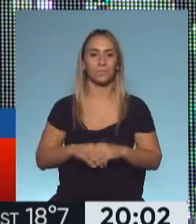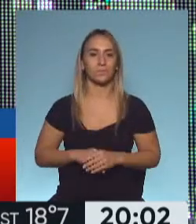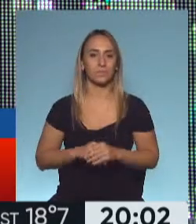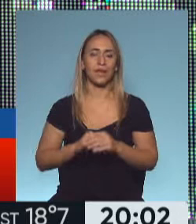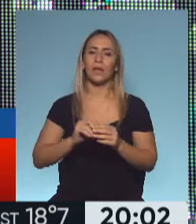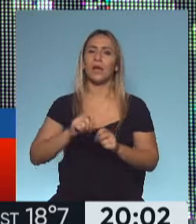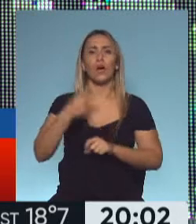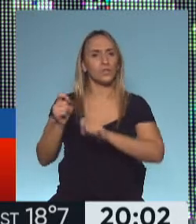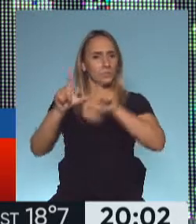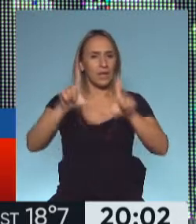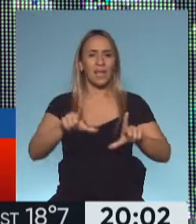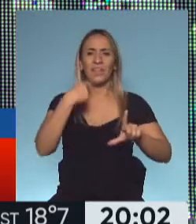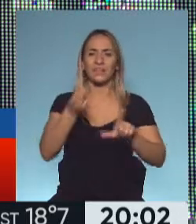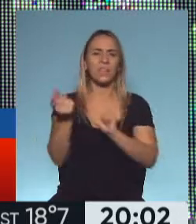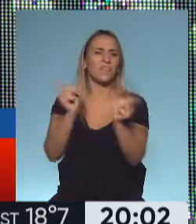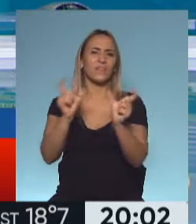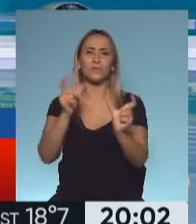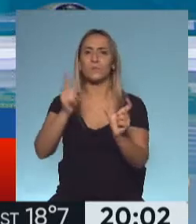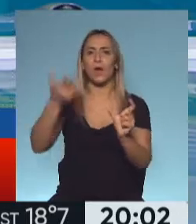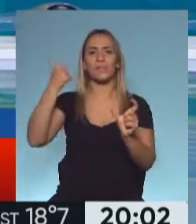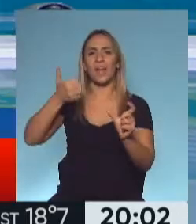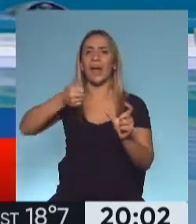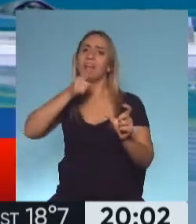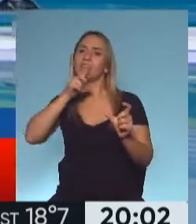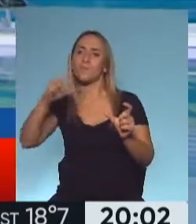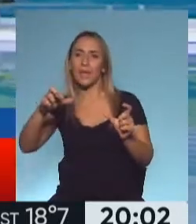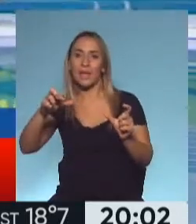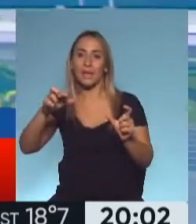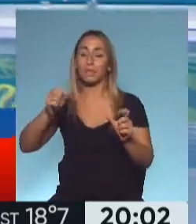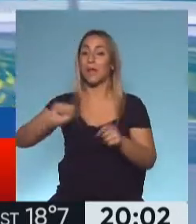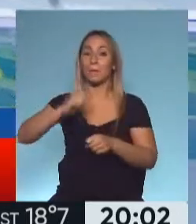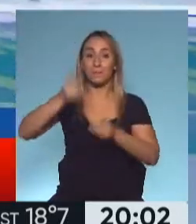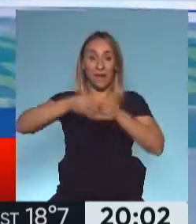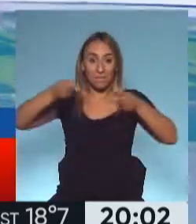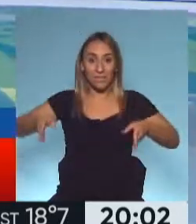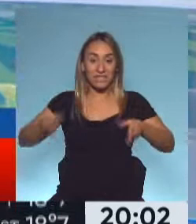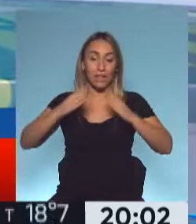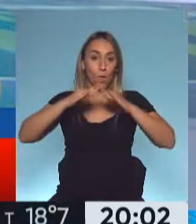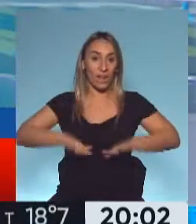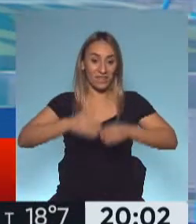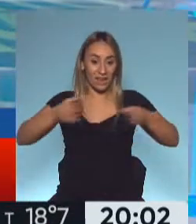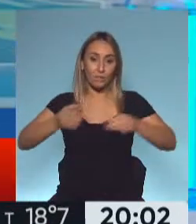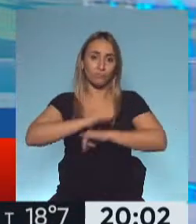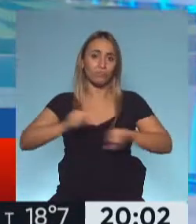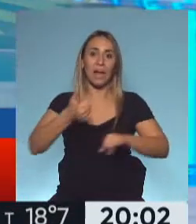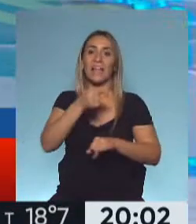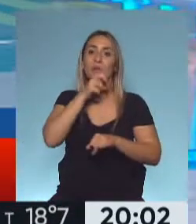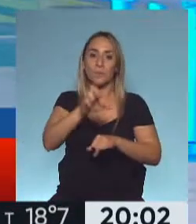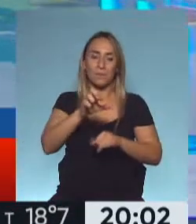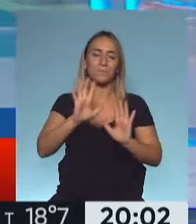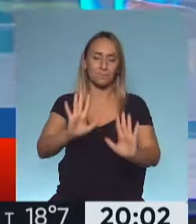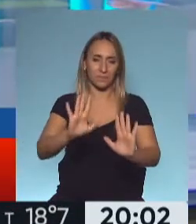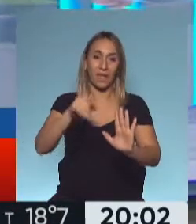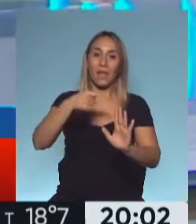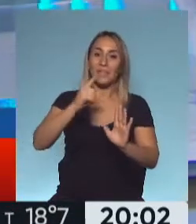diferencia del ATP que fue lanzado en ese momento de fase 1 de cuarentena, el Repro 2 está específicamente dirigido. ¿Cuáles